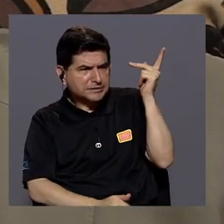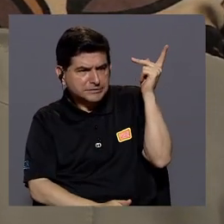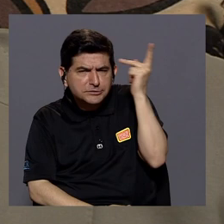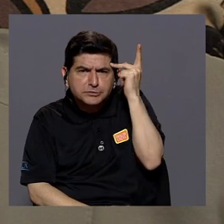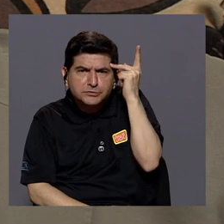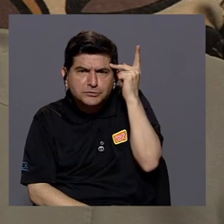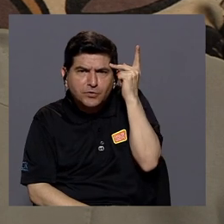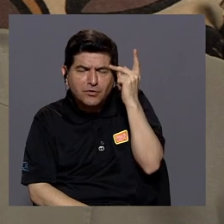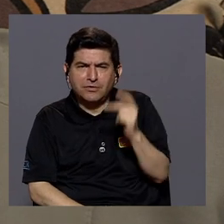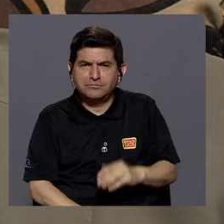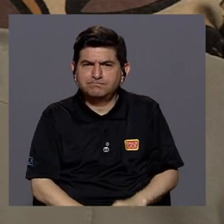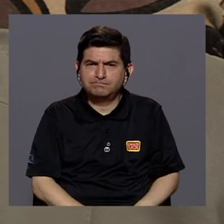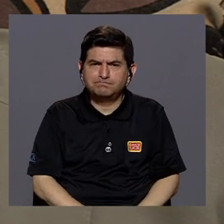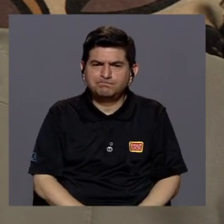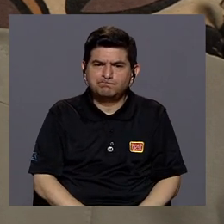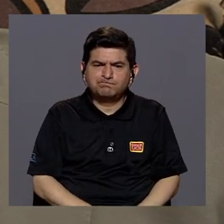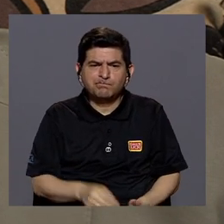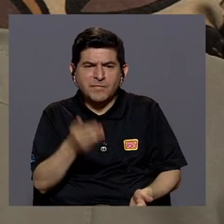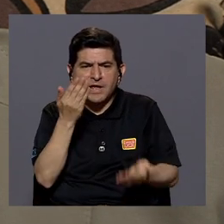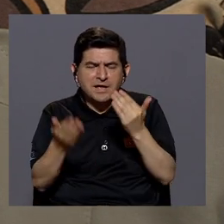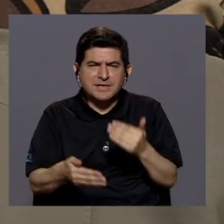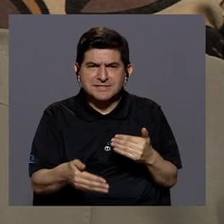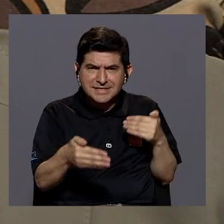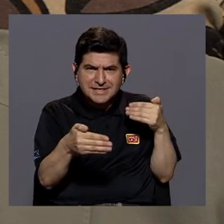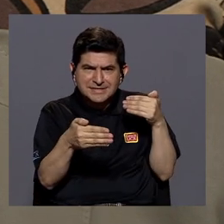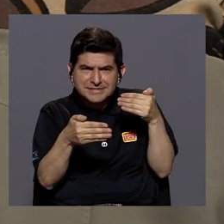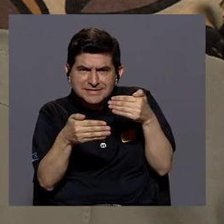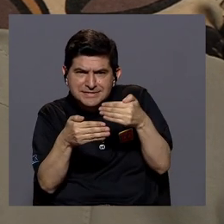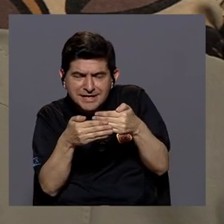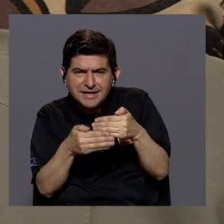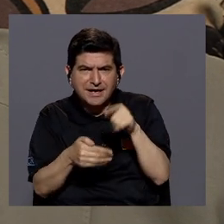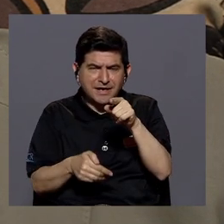que su cercanía con algún